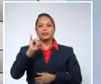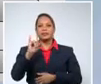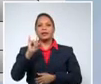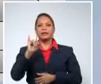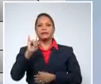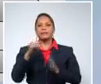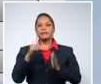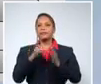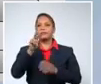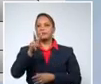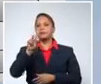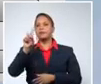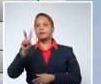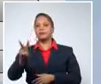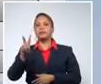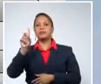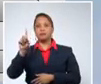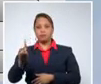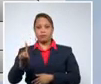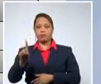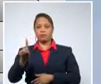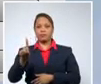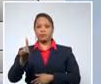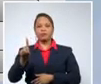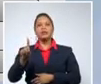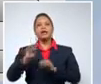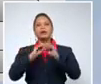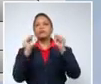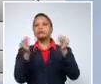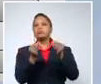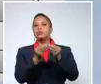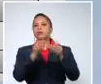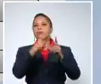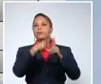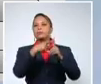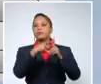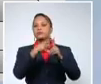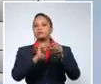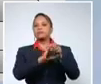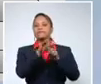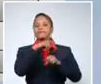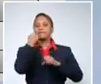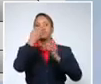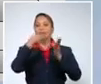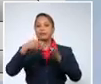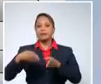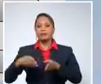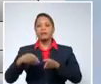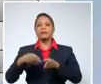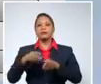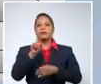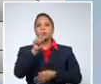6.221, pues el acumulado de personas que han perdido la vida,